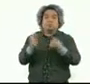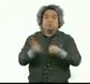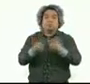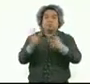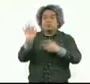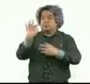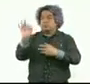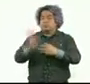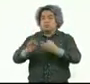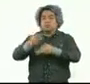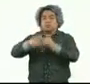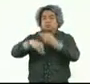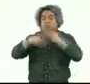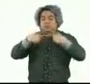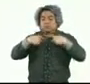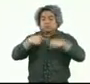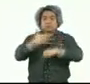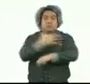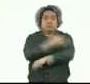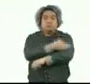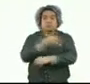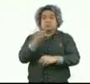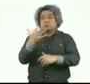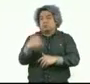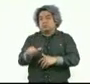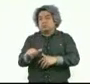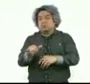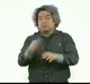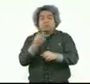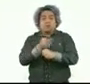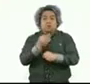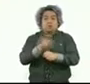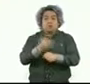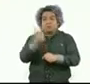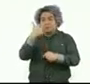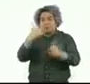la vacunación en la Ciudad de México. Hoy tenemos ya a